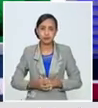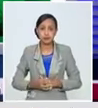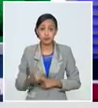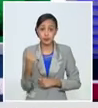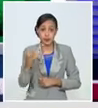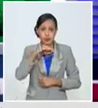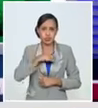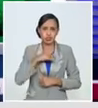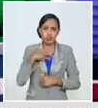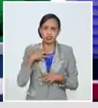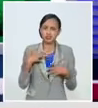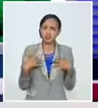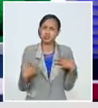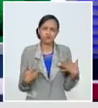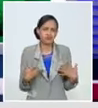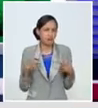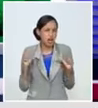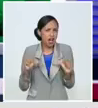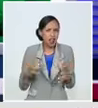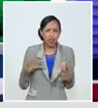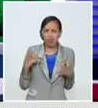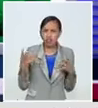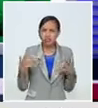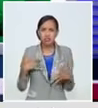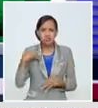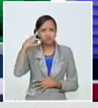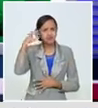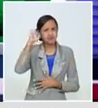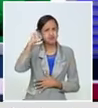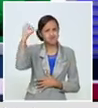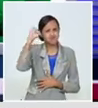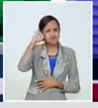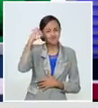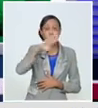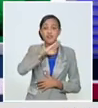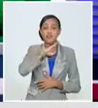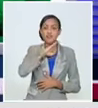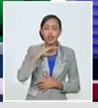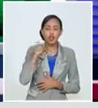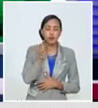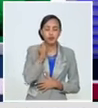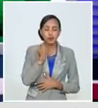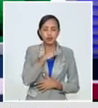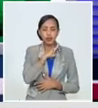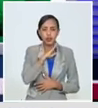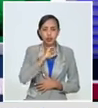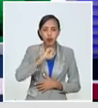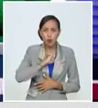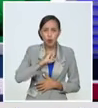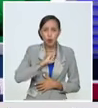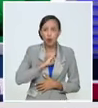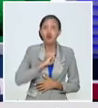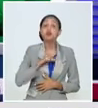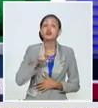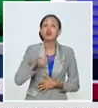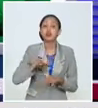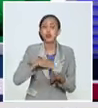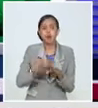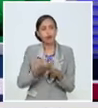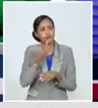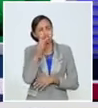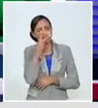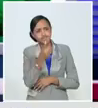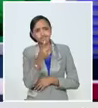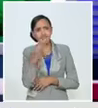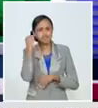general, dolor de cabeza, fiebre, tos. Se evaluó, se hizo